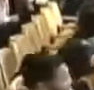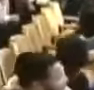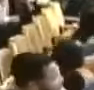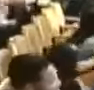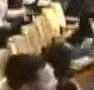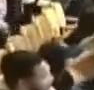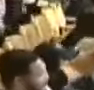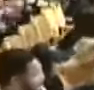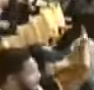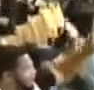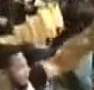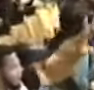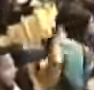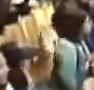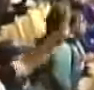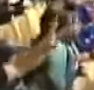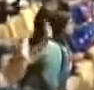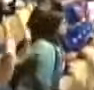5 veces, ¡sí!